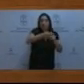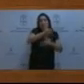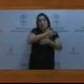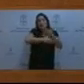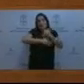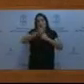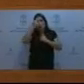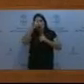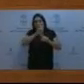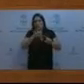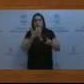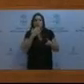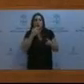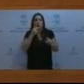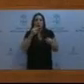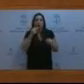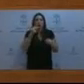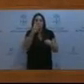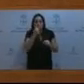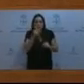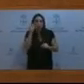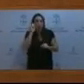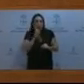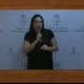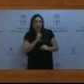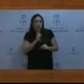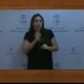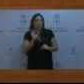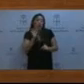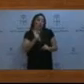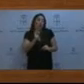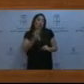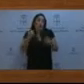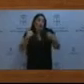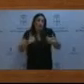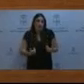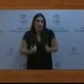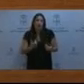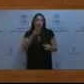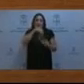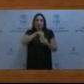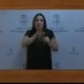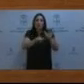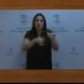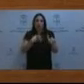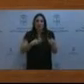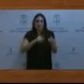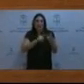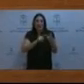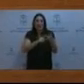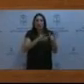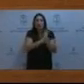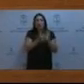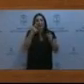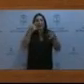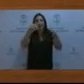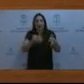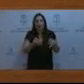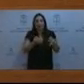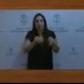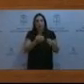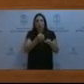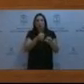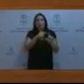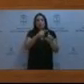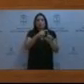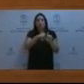intelectual, sensorial y física en la misma convocatoria. Tercero, a garantizar el cupo del 10% de